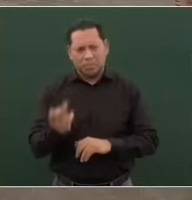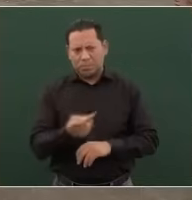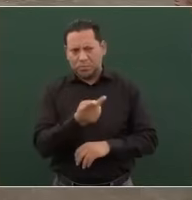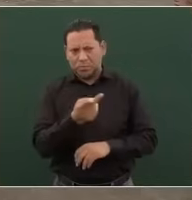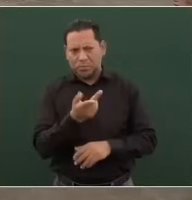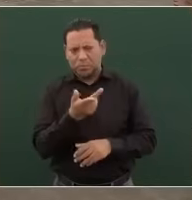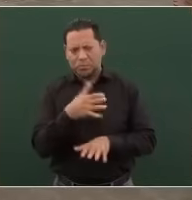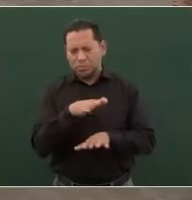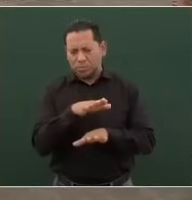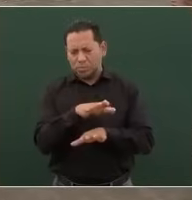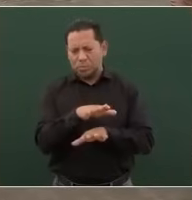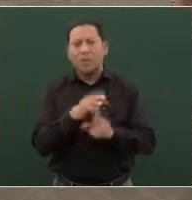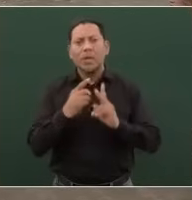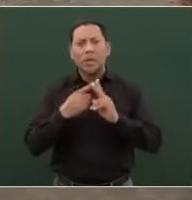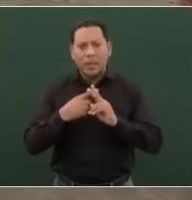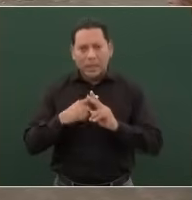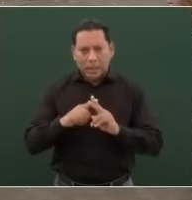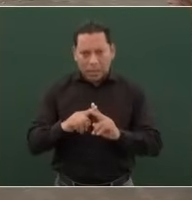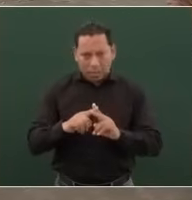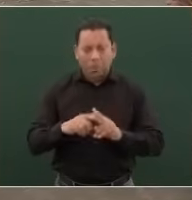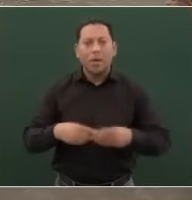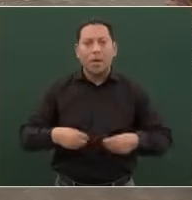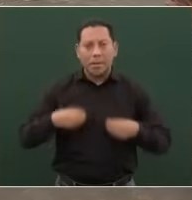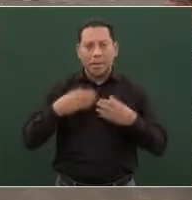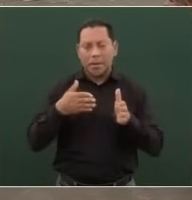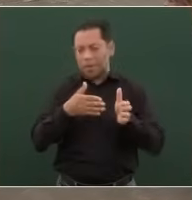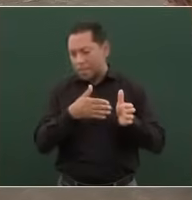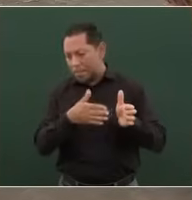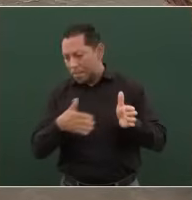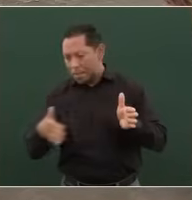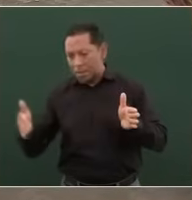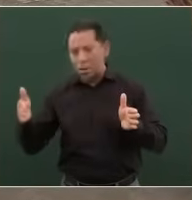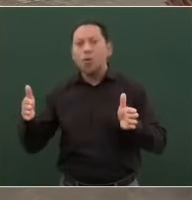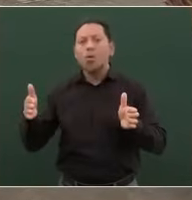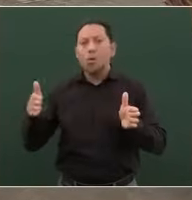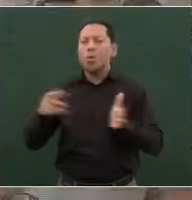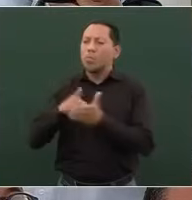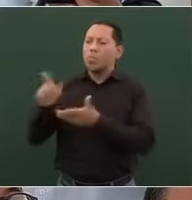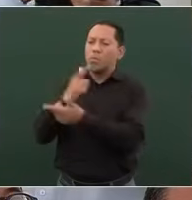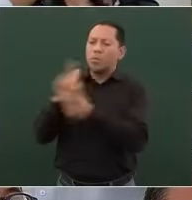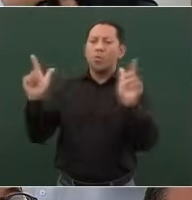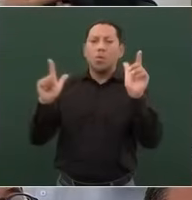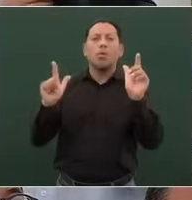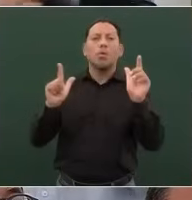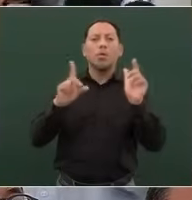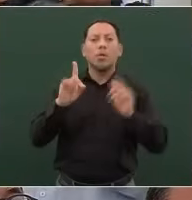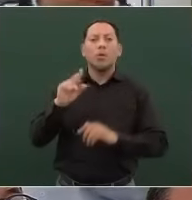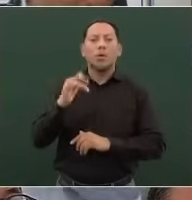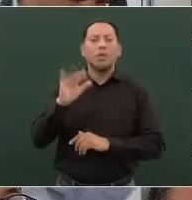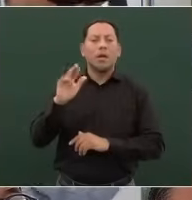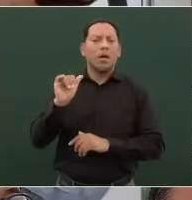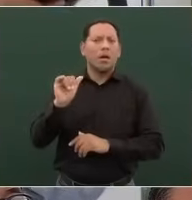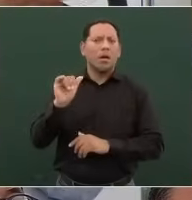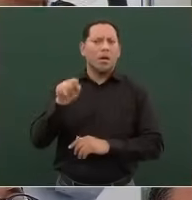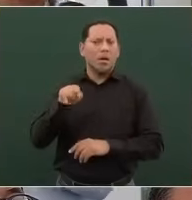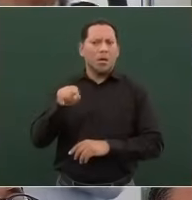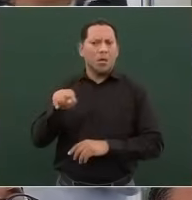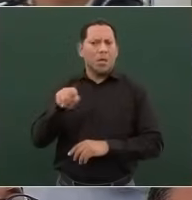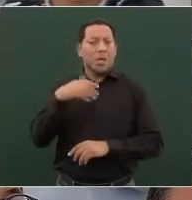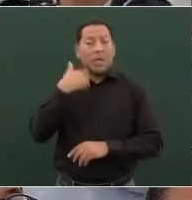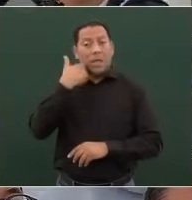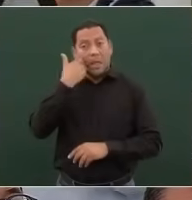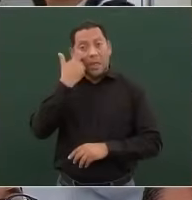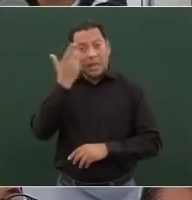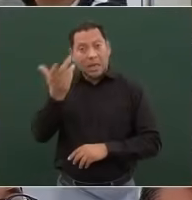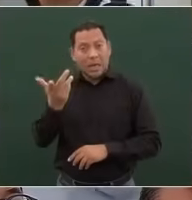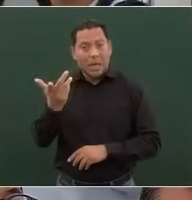sobre que comenzamos a vivir en democracia, si un puesto de elección popular puede ser una situación